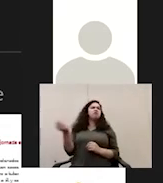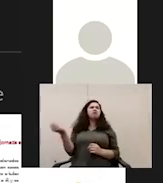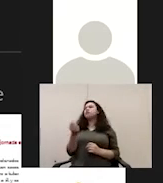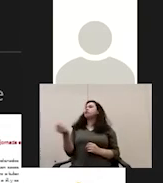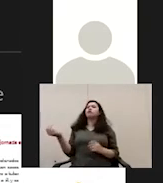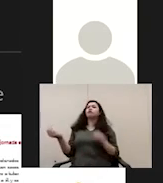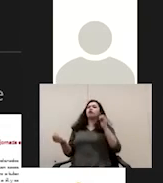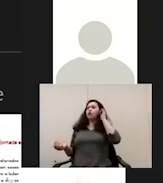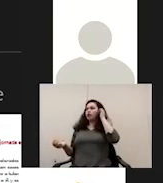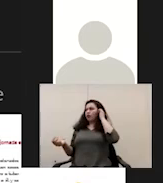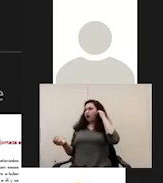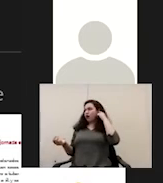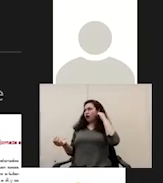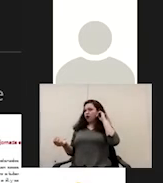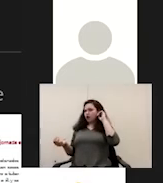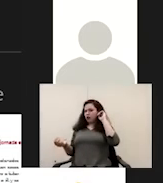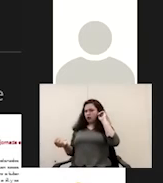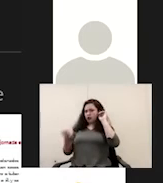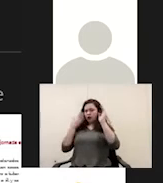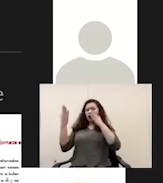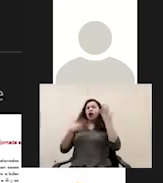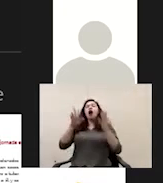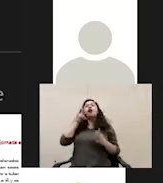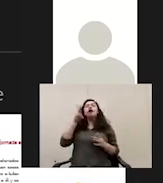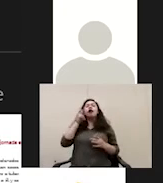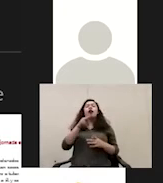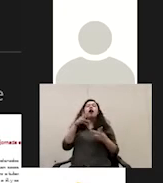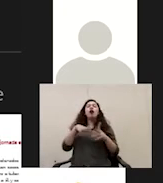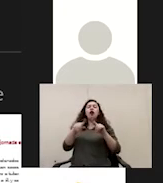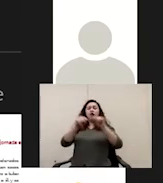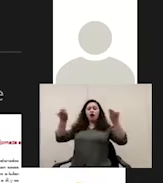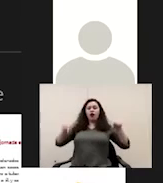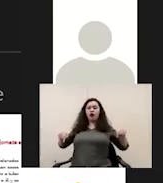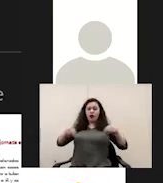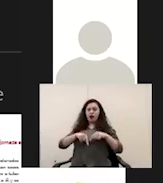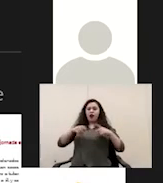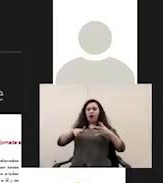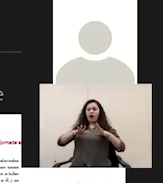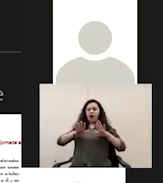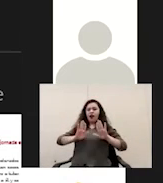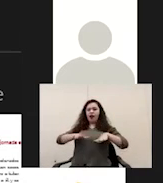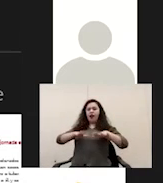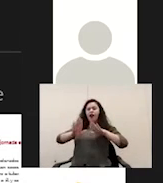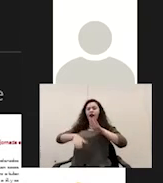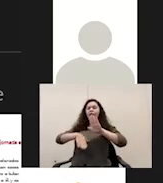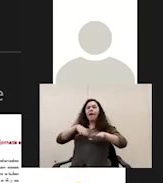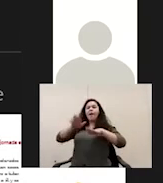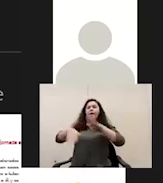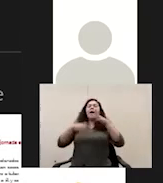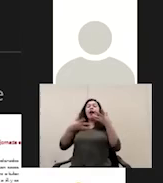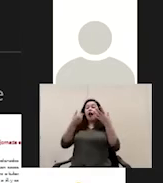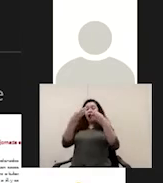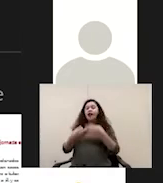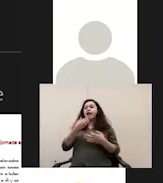han hecho muchos estudios y no está comprobado que un tapete nos va a dar efectividad. O sea, ya se comprobó